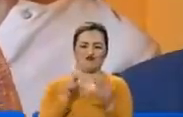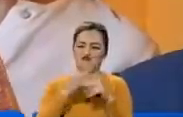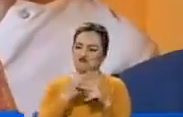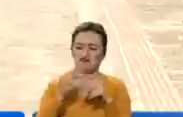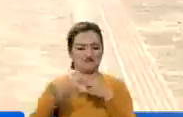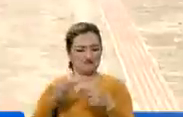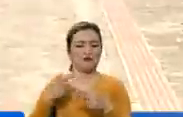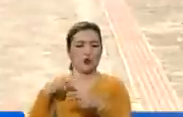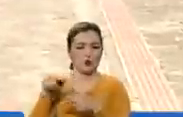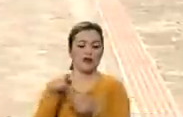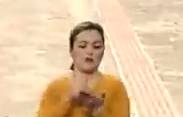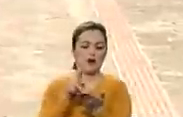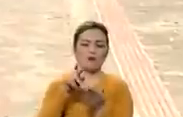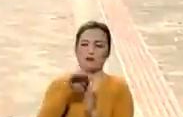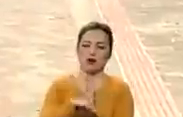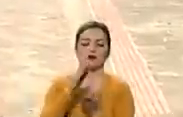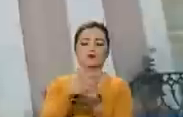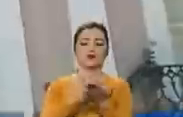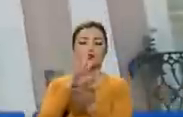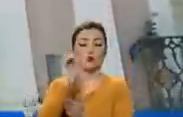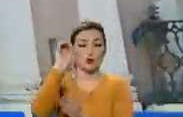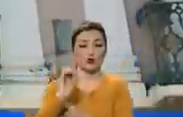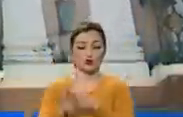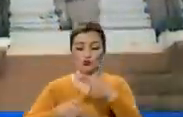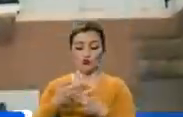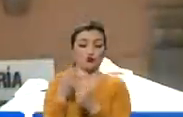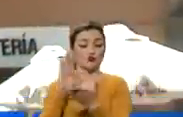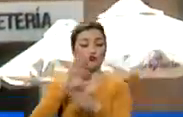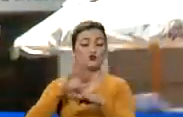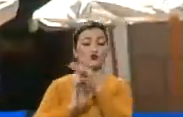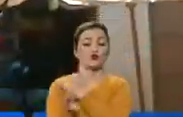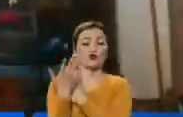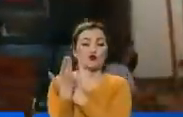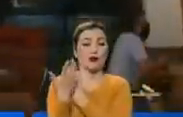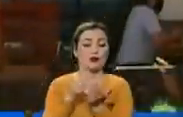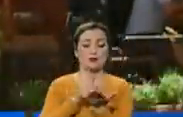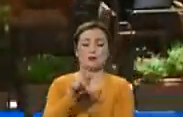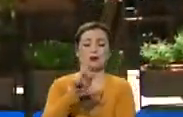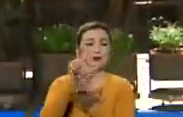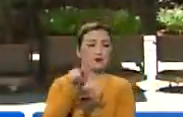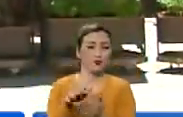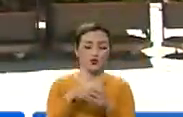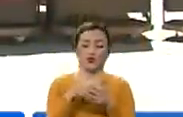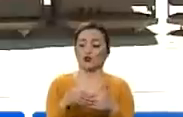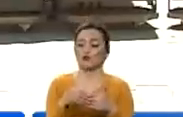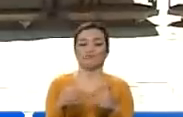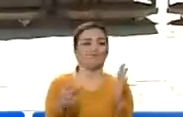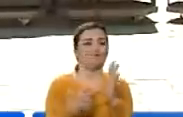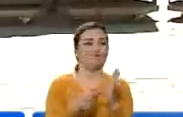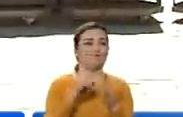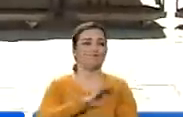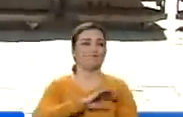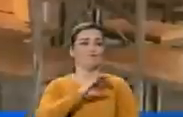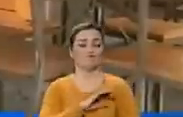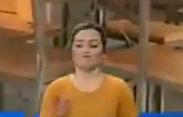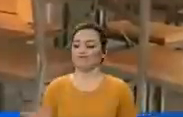sacando la ciudad adelante. Tener un negocio en el centro histórico representa un gasto de hasta $3,000 en impuestos municipales, por lo que este tipo de